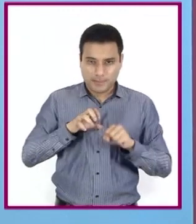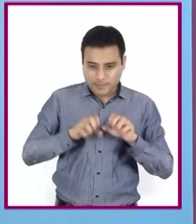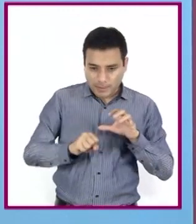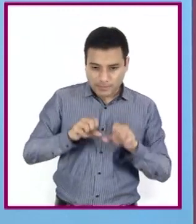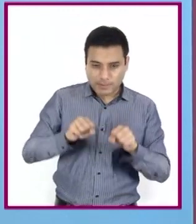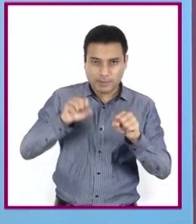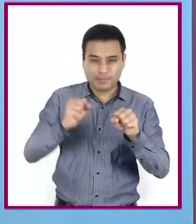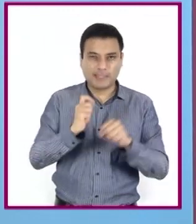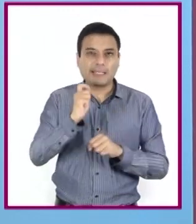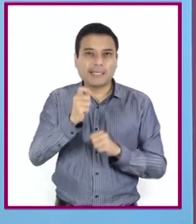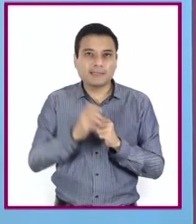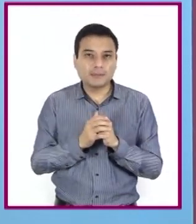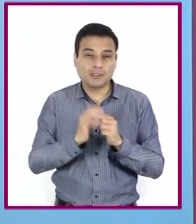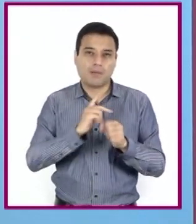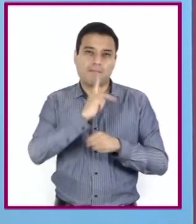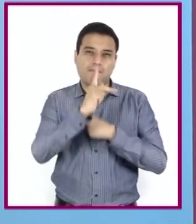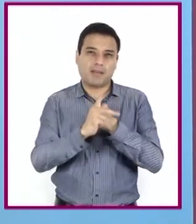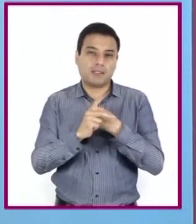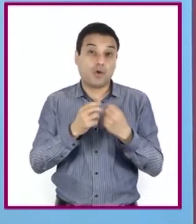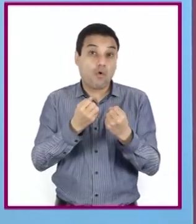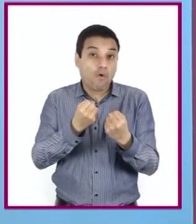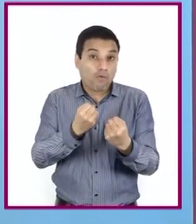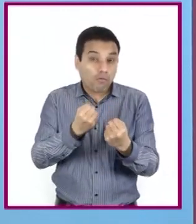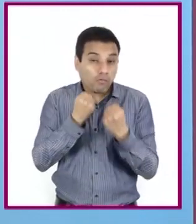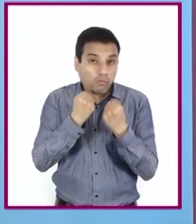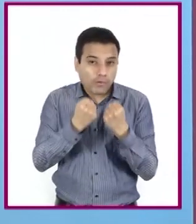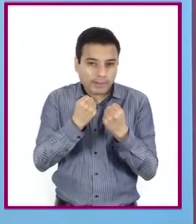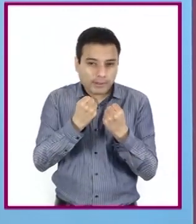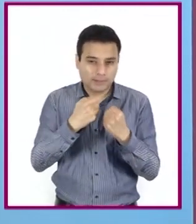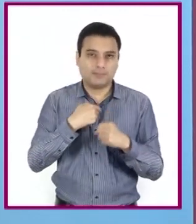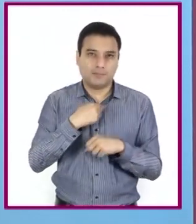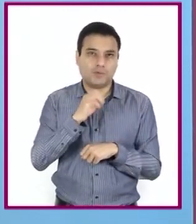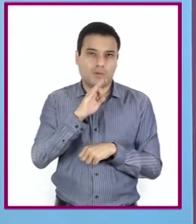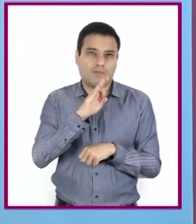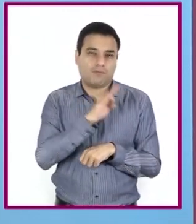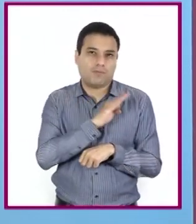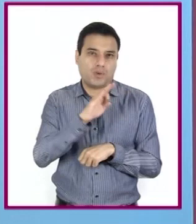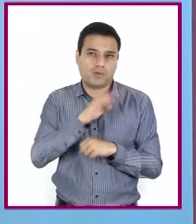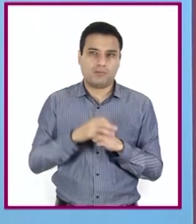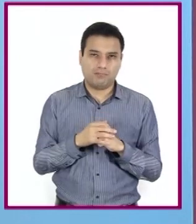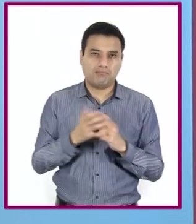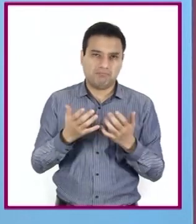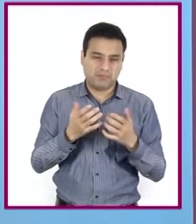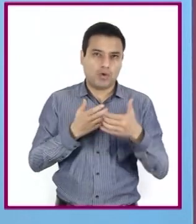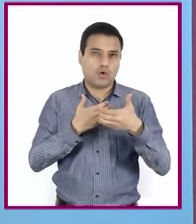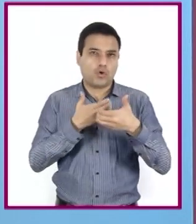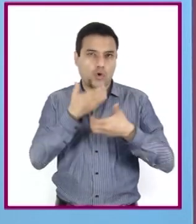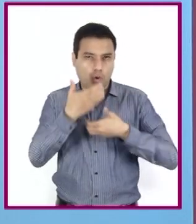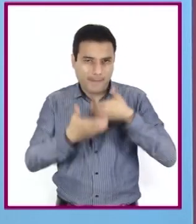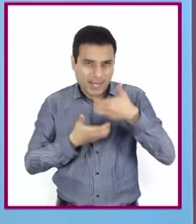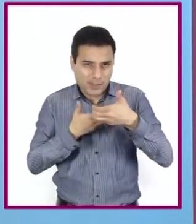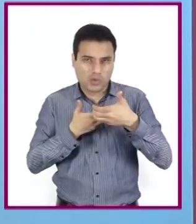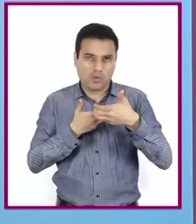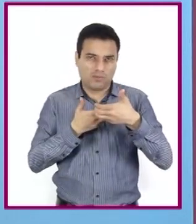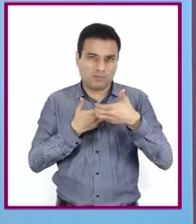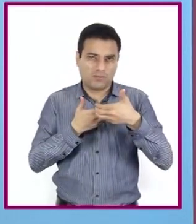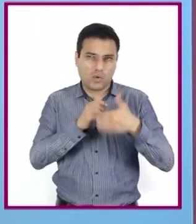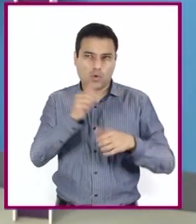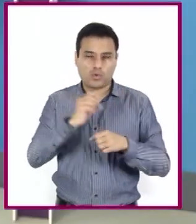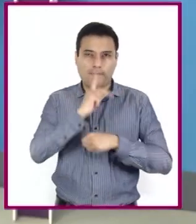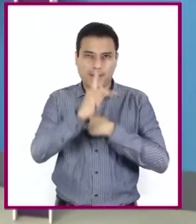derecho de las potencias para buscar y defender sus intereses comerciales en otras partes del